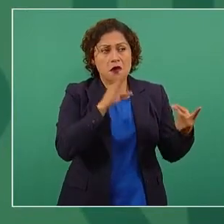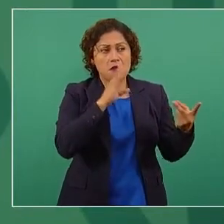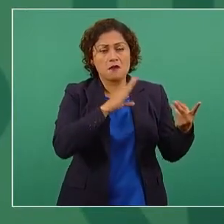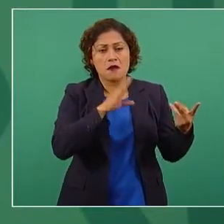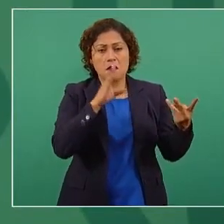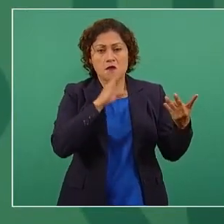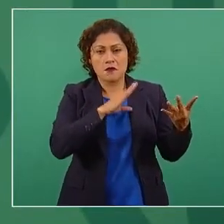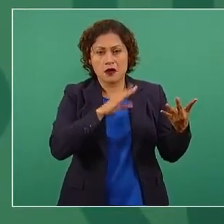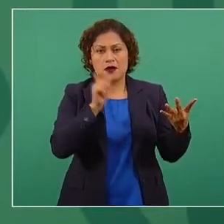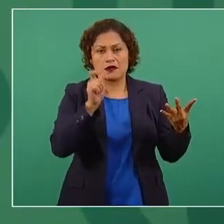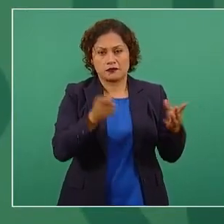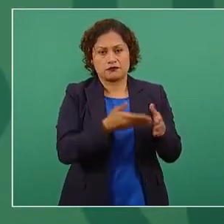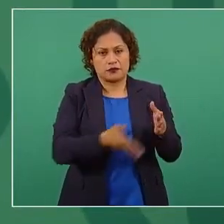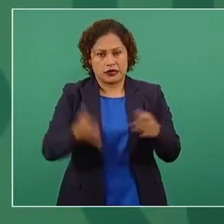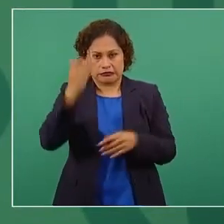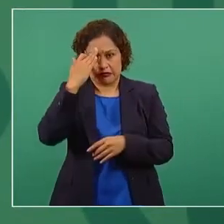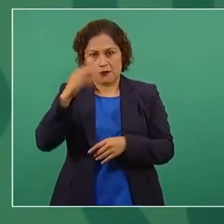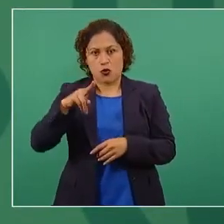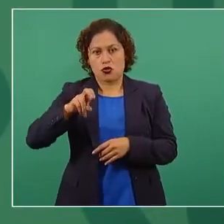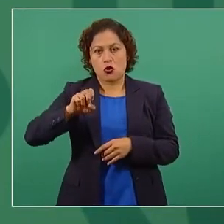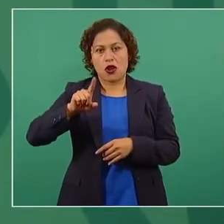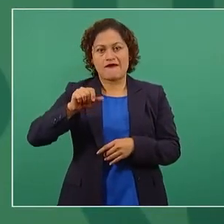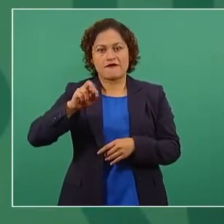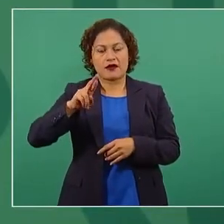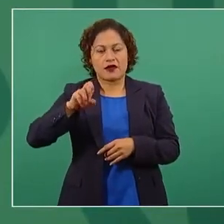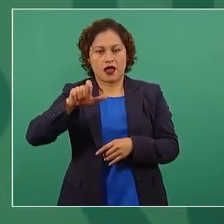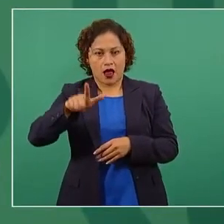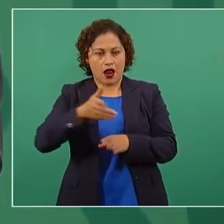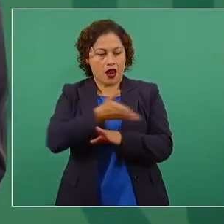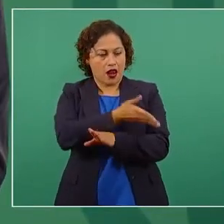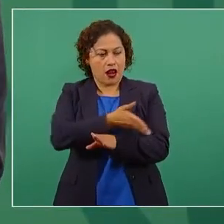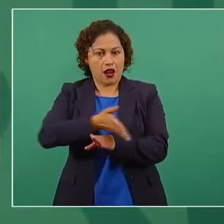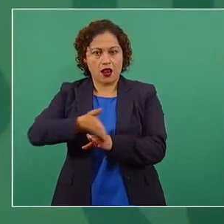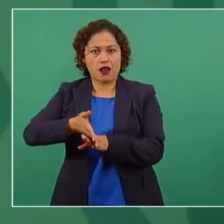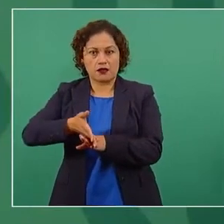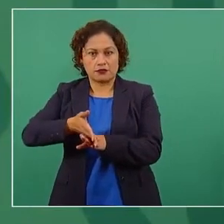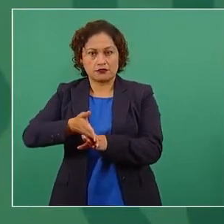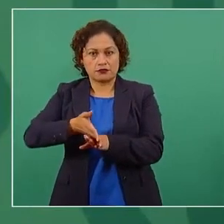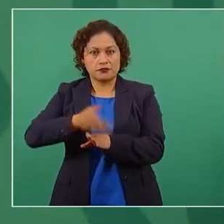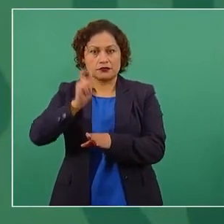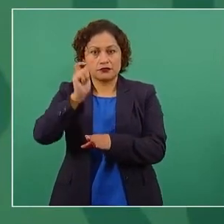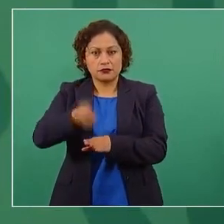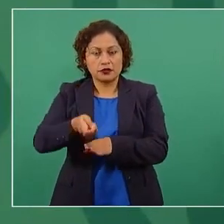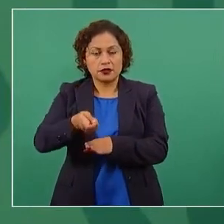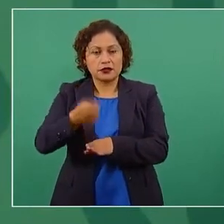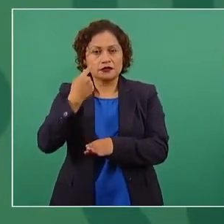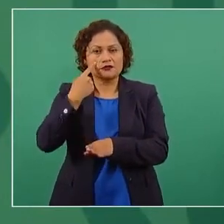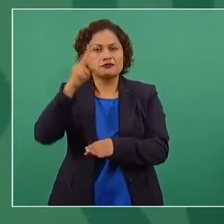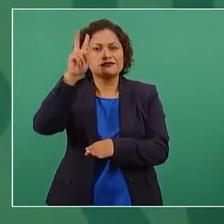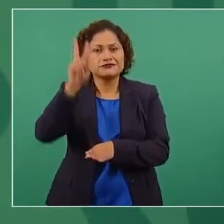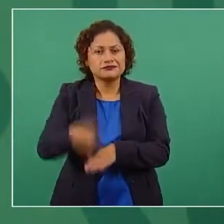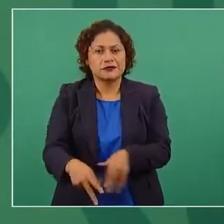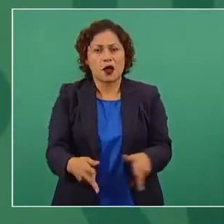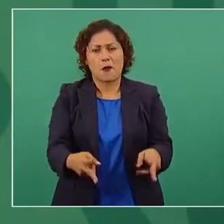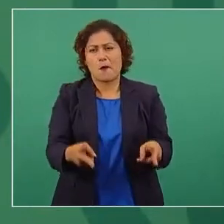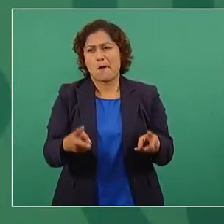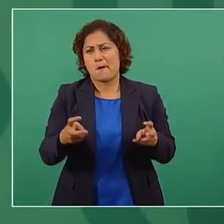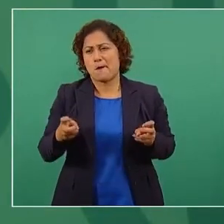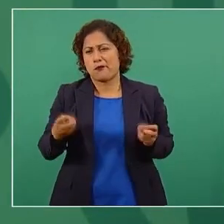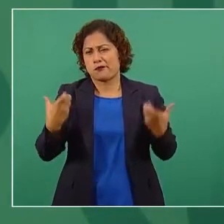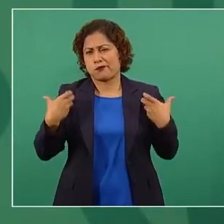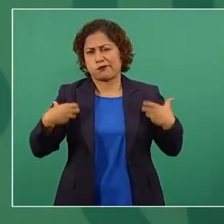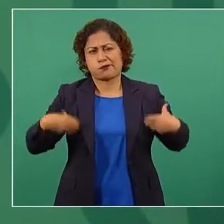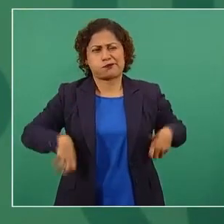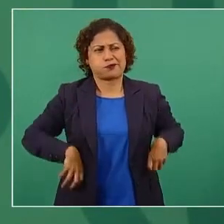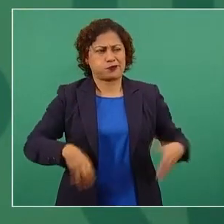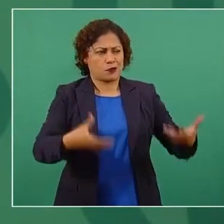en el periodo neoliberal, que es el periodo de más saqueo, de más robo que